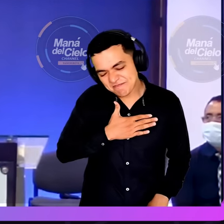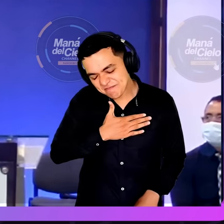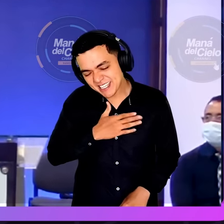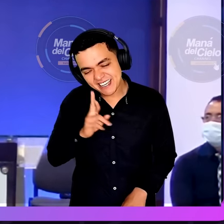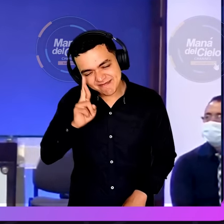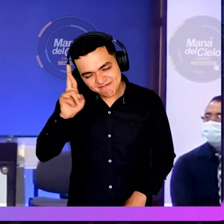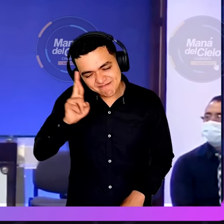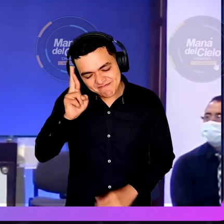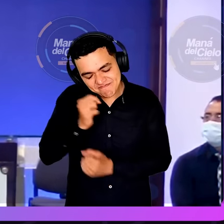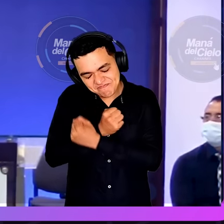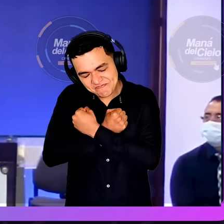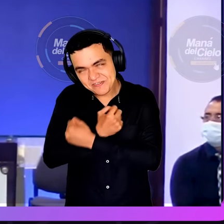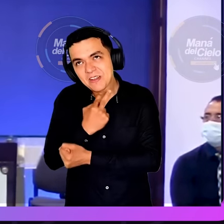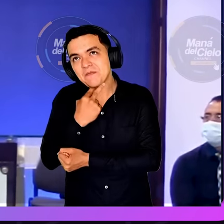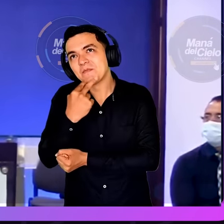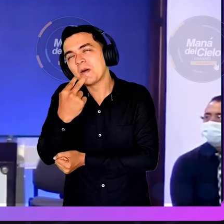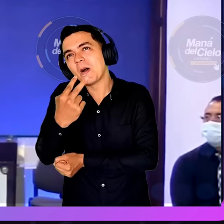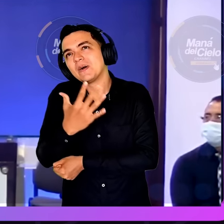Galvis.